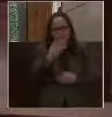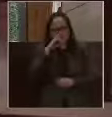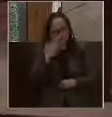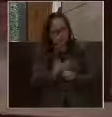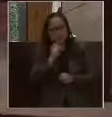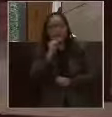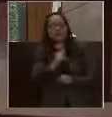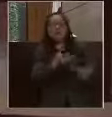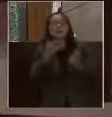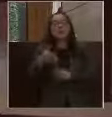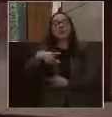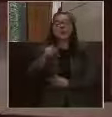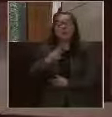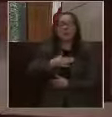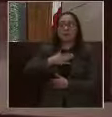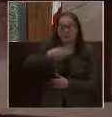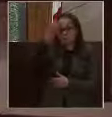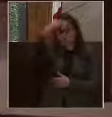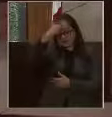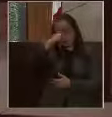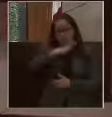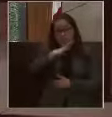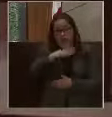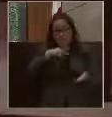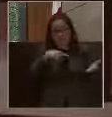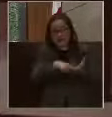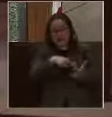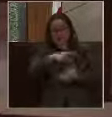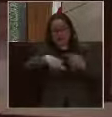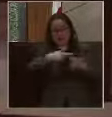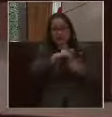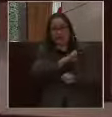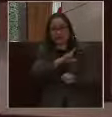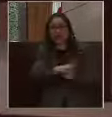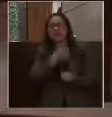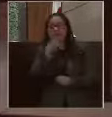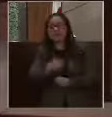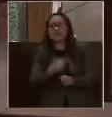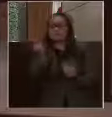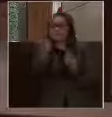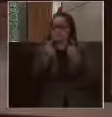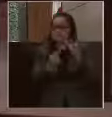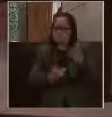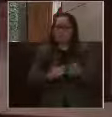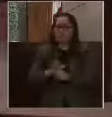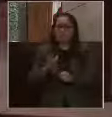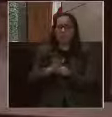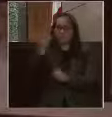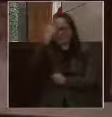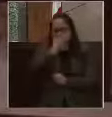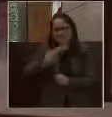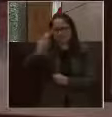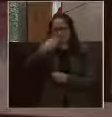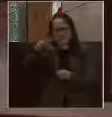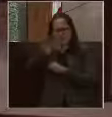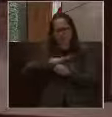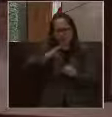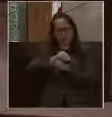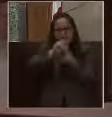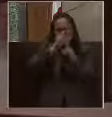juicio, los agravios se tornan inoperantes porque la sala especializada, de manera puntual, analizó el tema de la